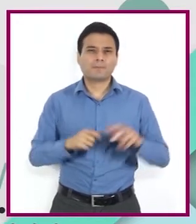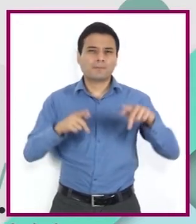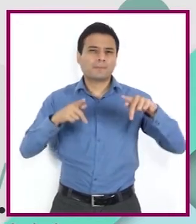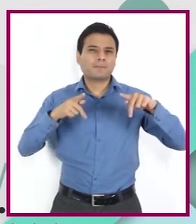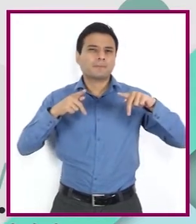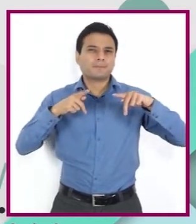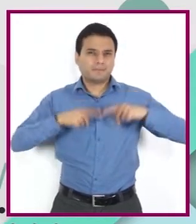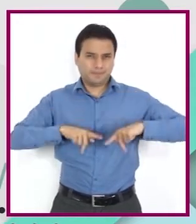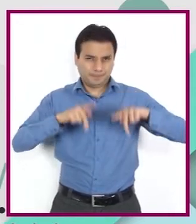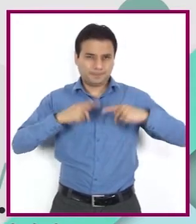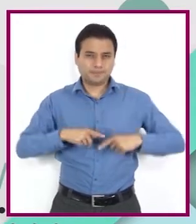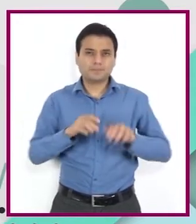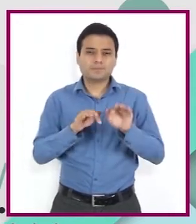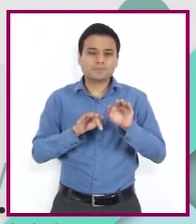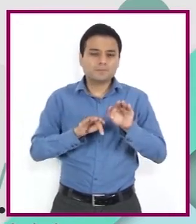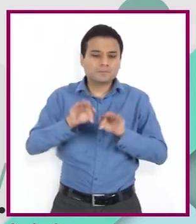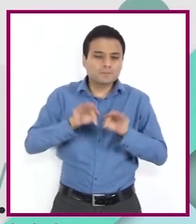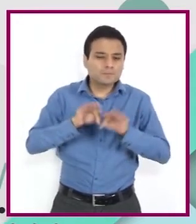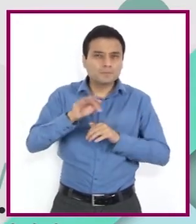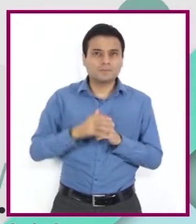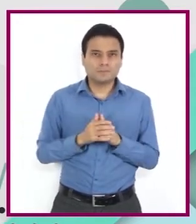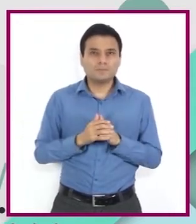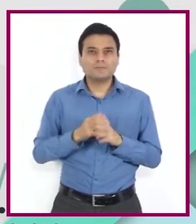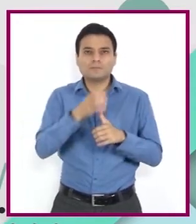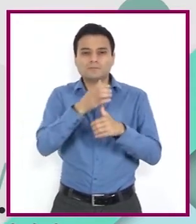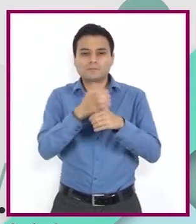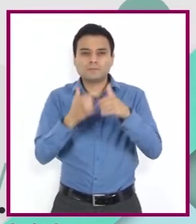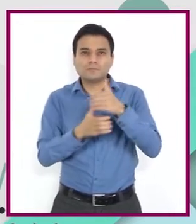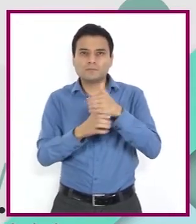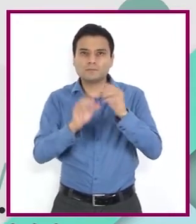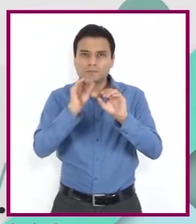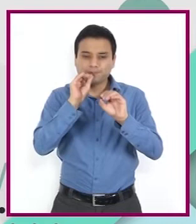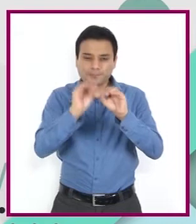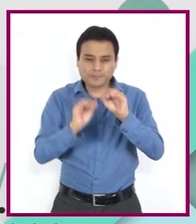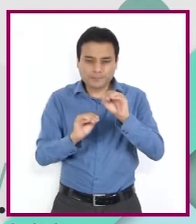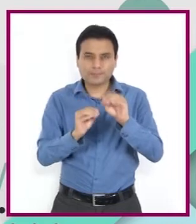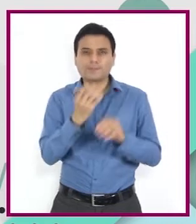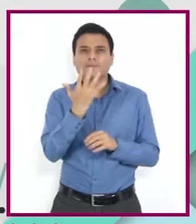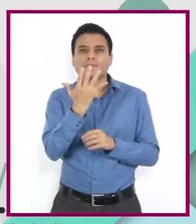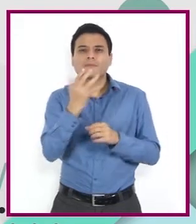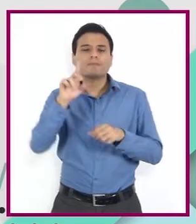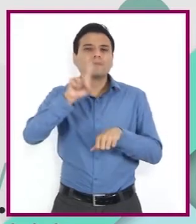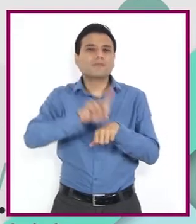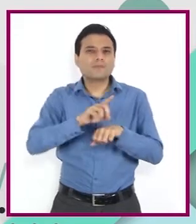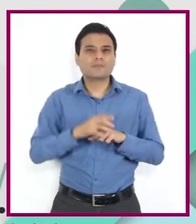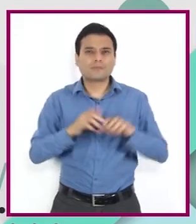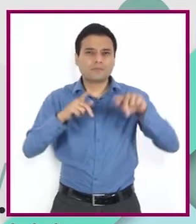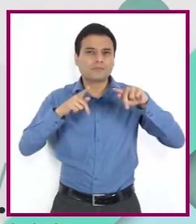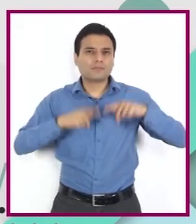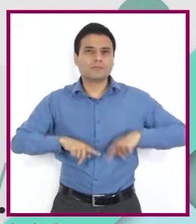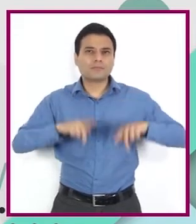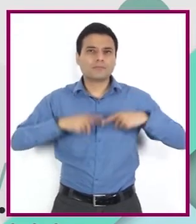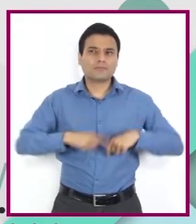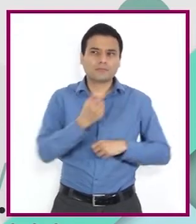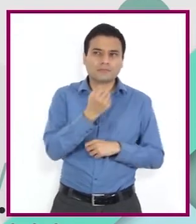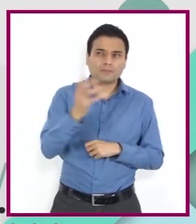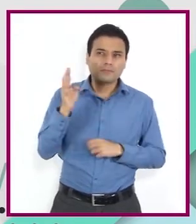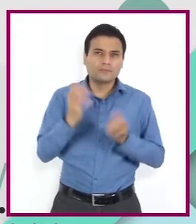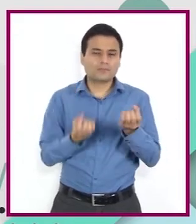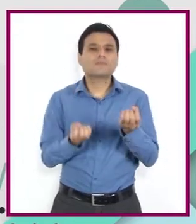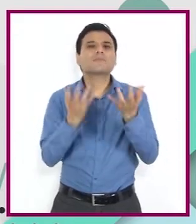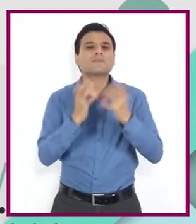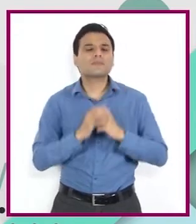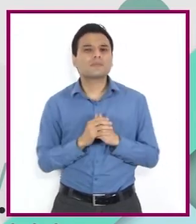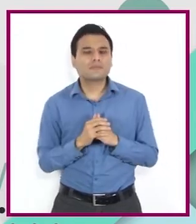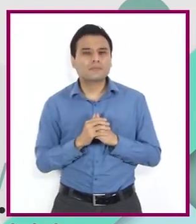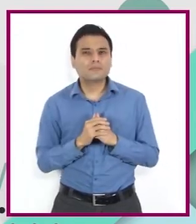se necesitan para elaborar el producto en 50 días? Considerando que los obreros trabajan al mismo ritmo,